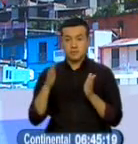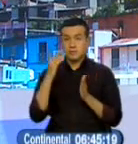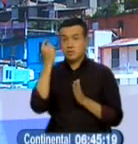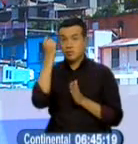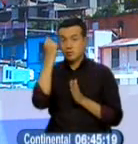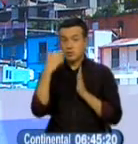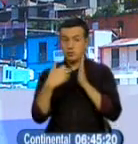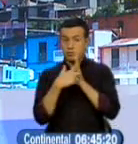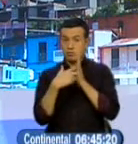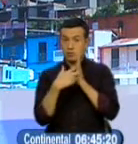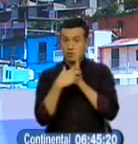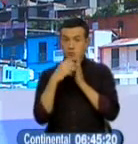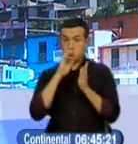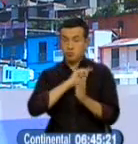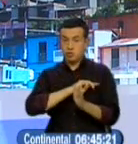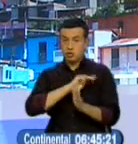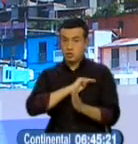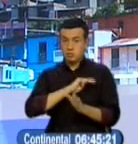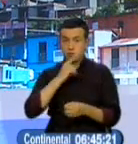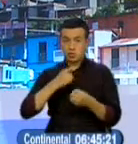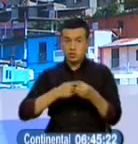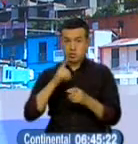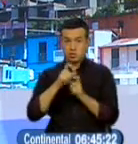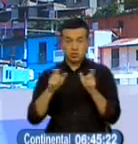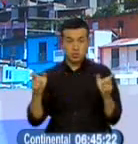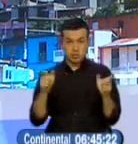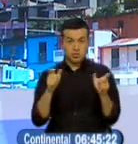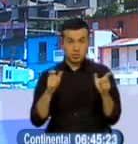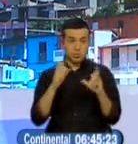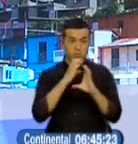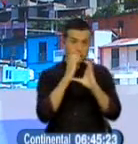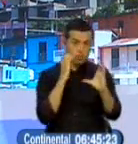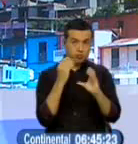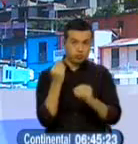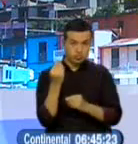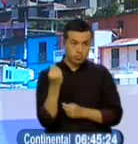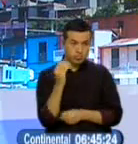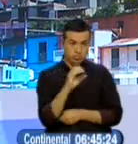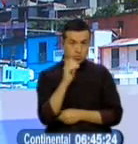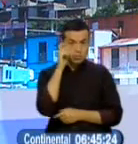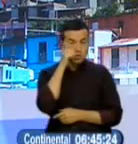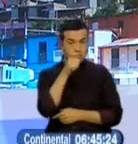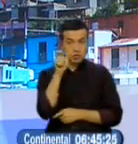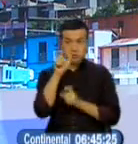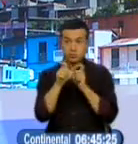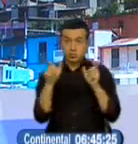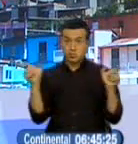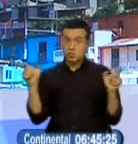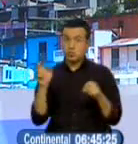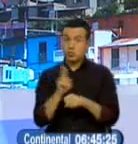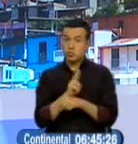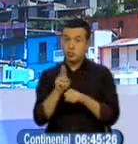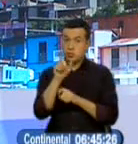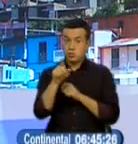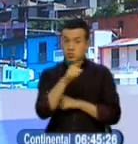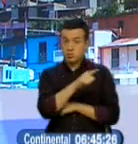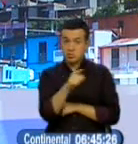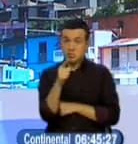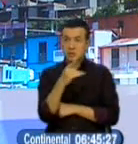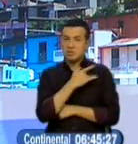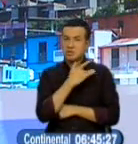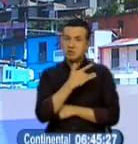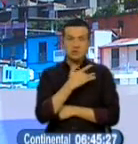compensación económica que entrega el municipio de Quito a los transportistas públicos. Veedores ciudadanos y varios usuarios consultados se